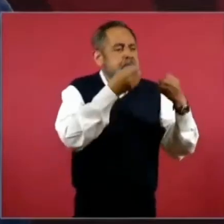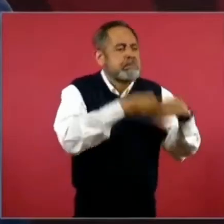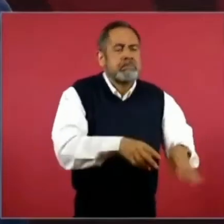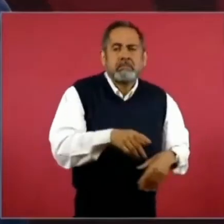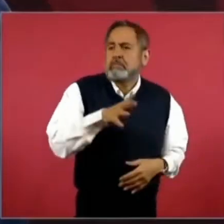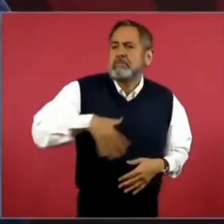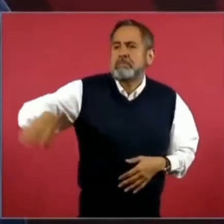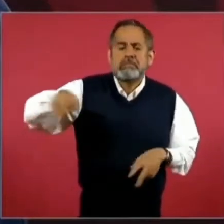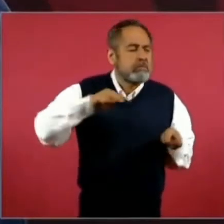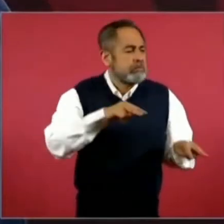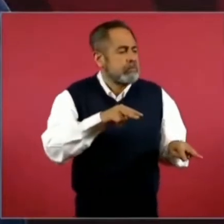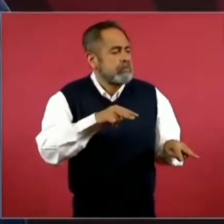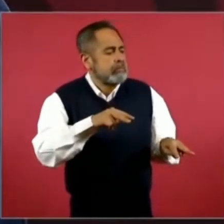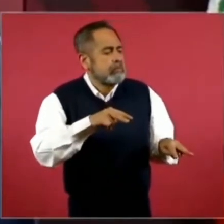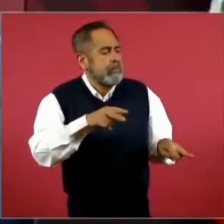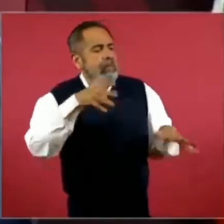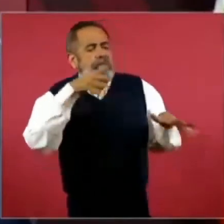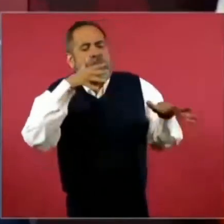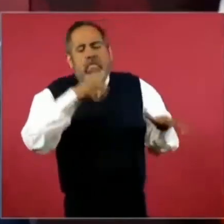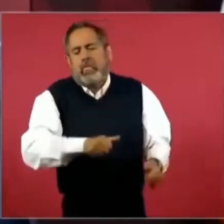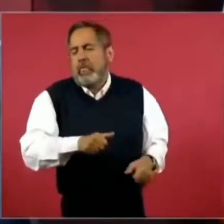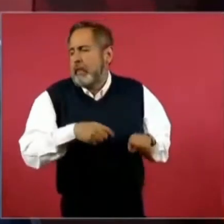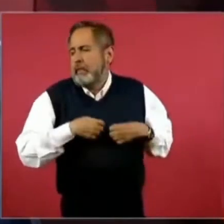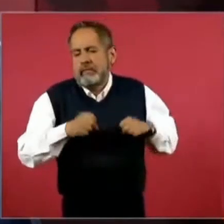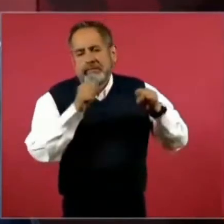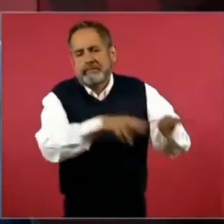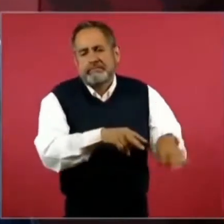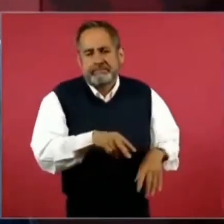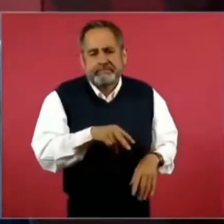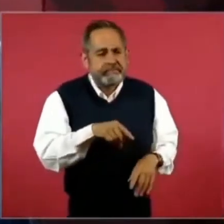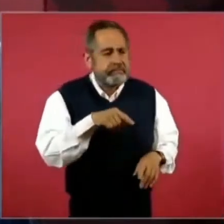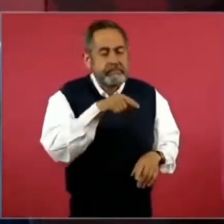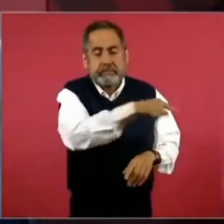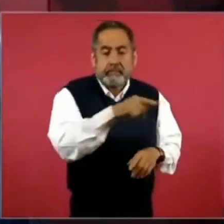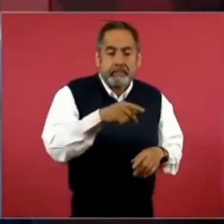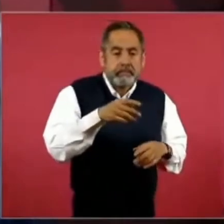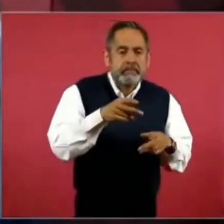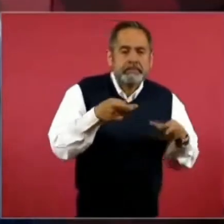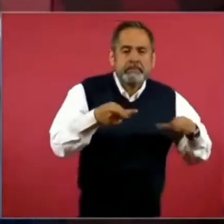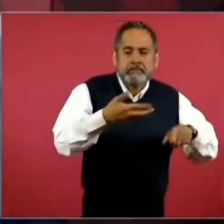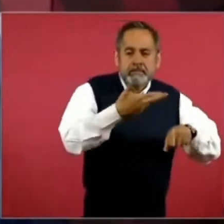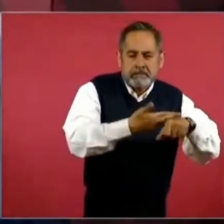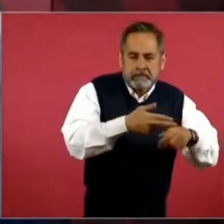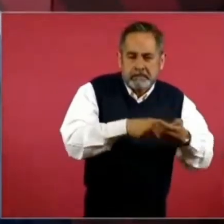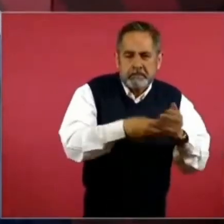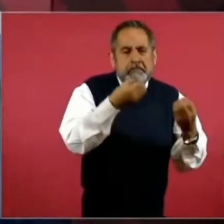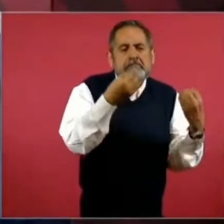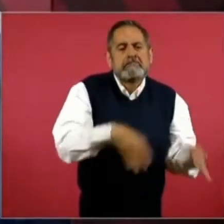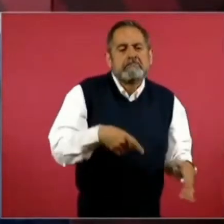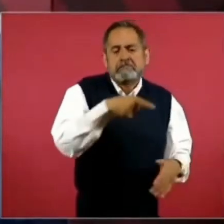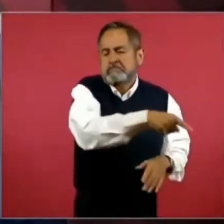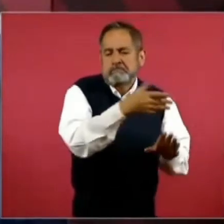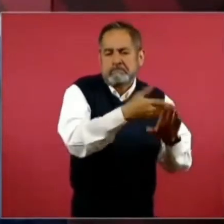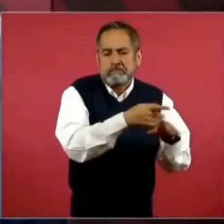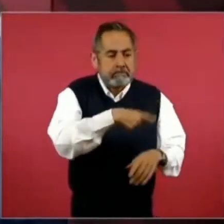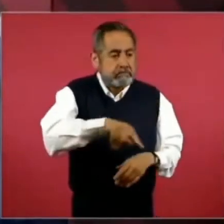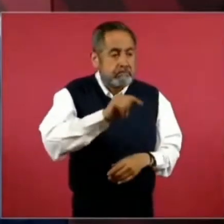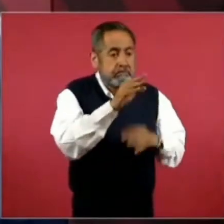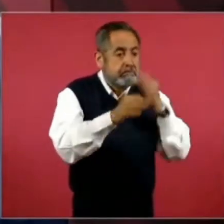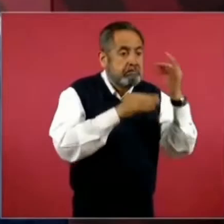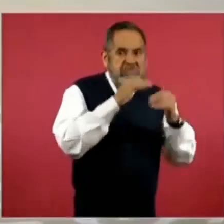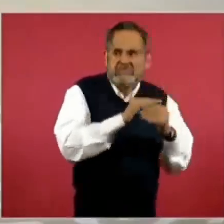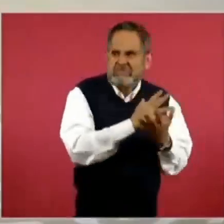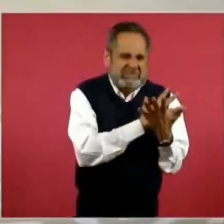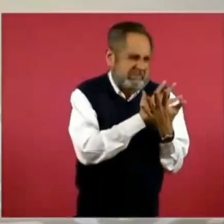afecta a los productores del programa y a la